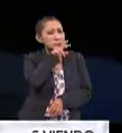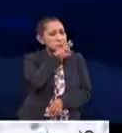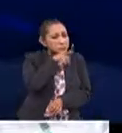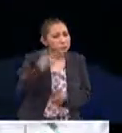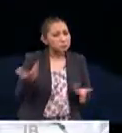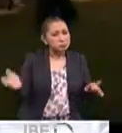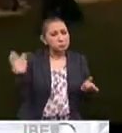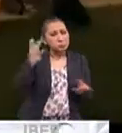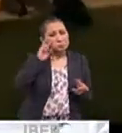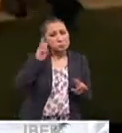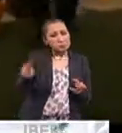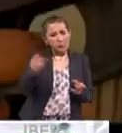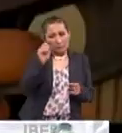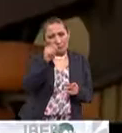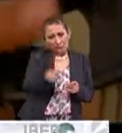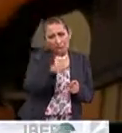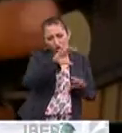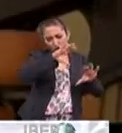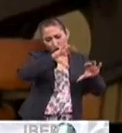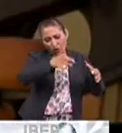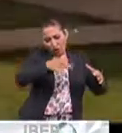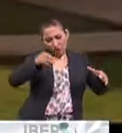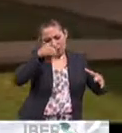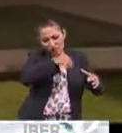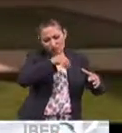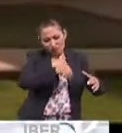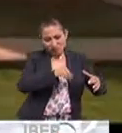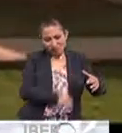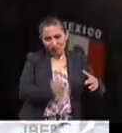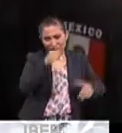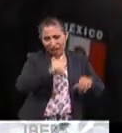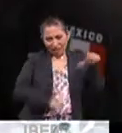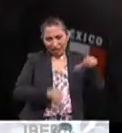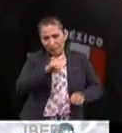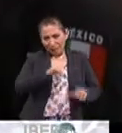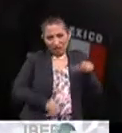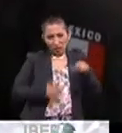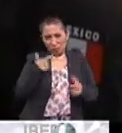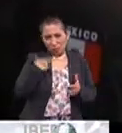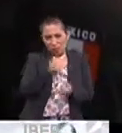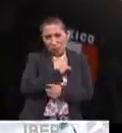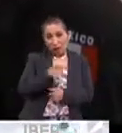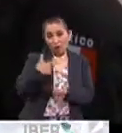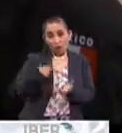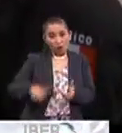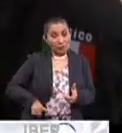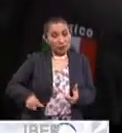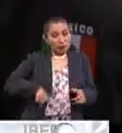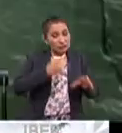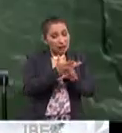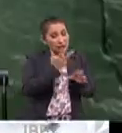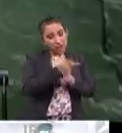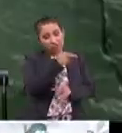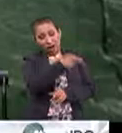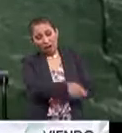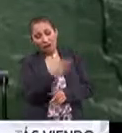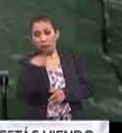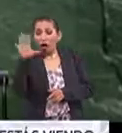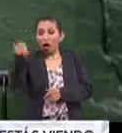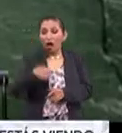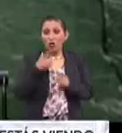que en una misma categoría de actividades ilegales, el gobierno de Estados Unidos sume